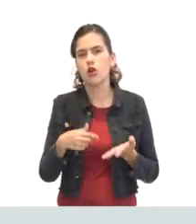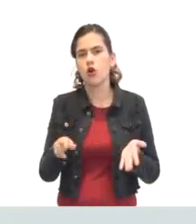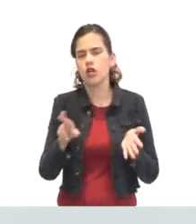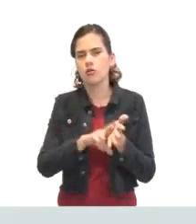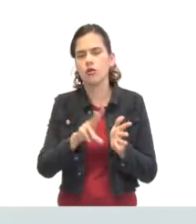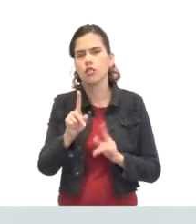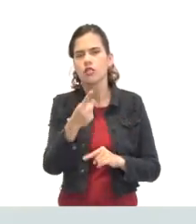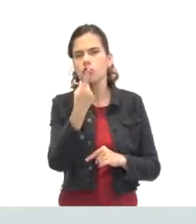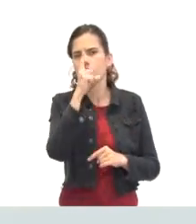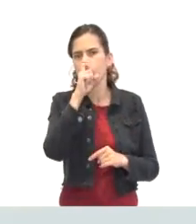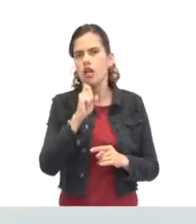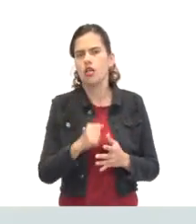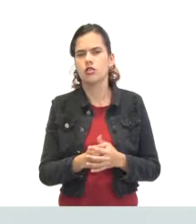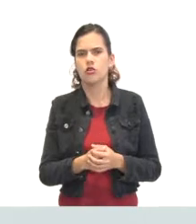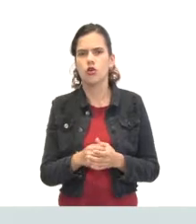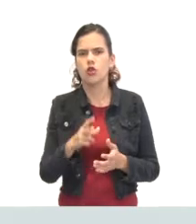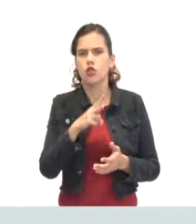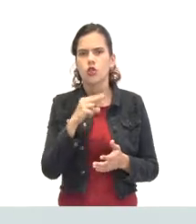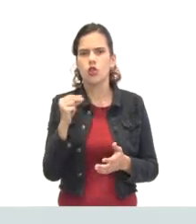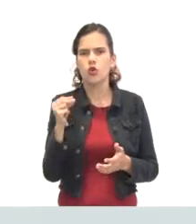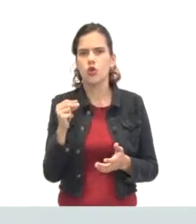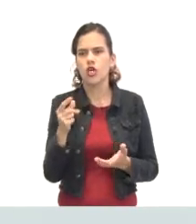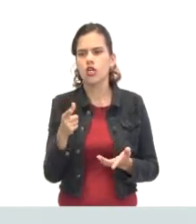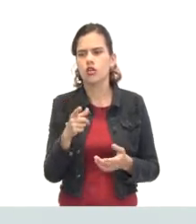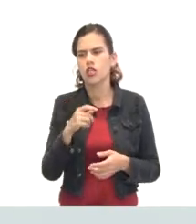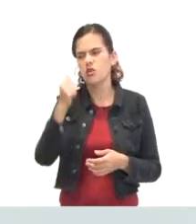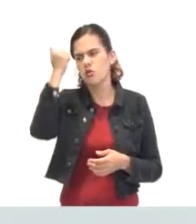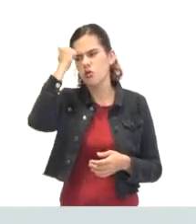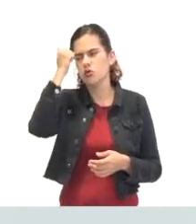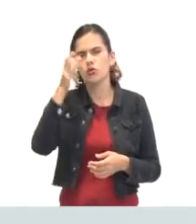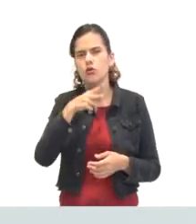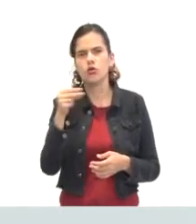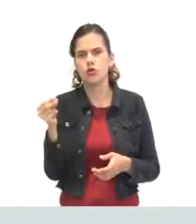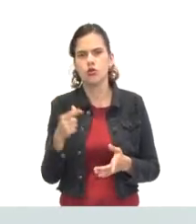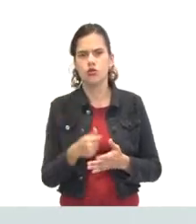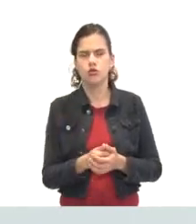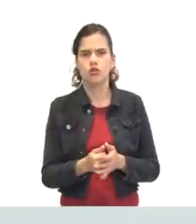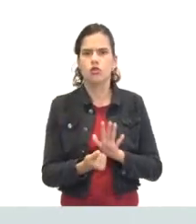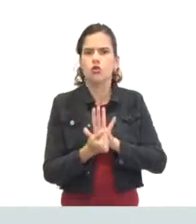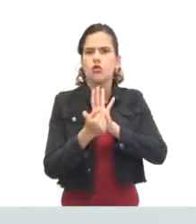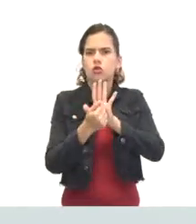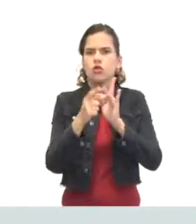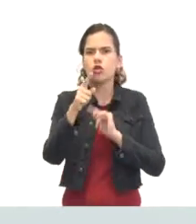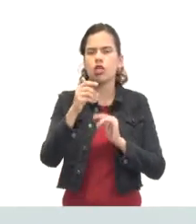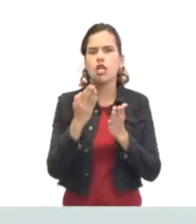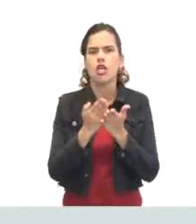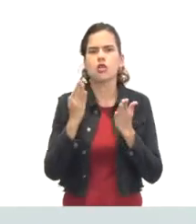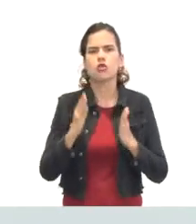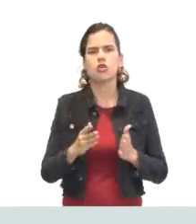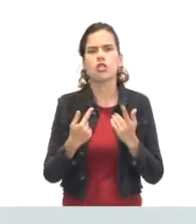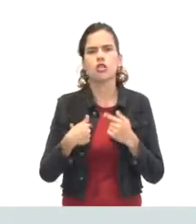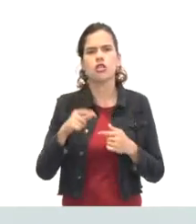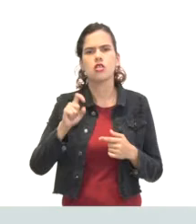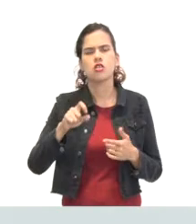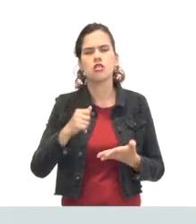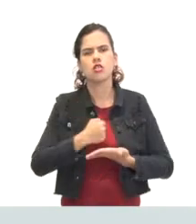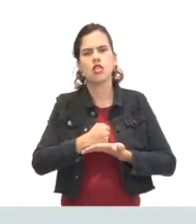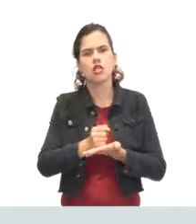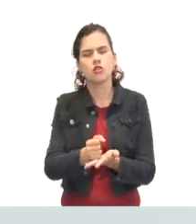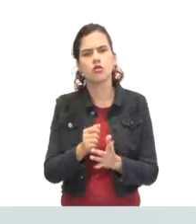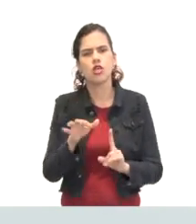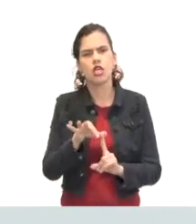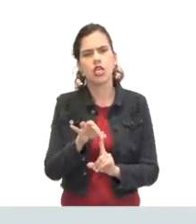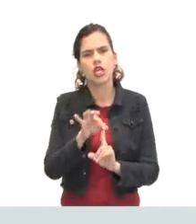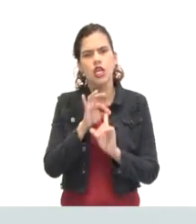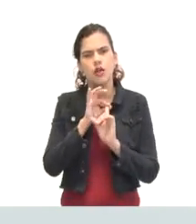repetir un año no es una sentencia al fracaso, sino un signo de que el estudiante requiere de ayuda, en